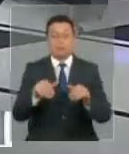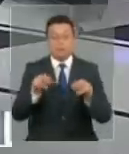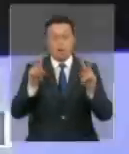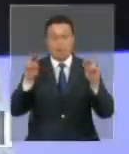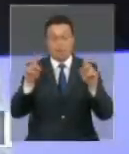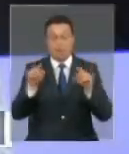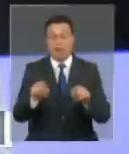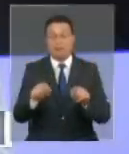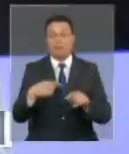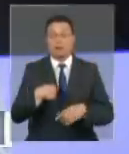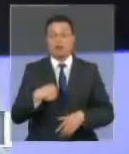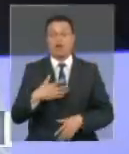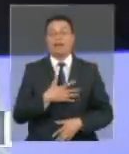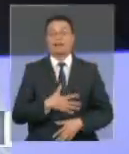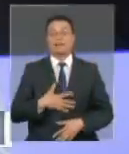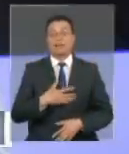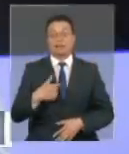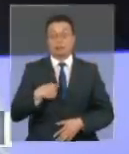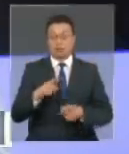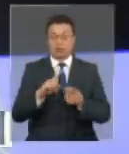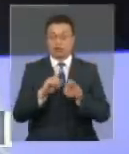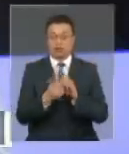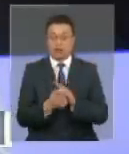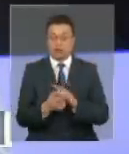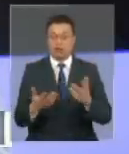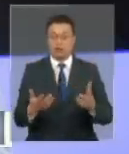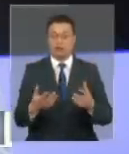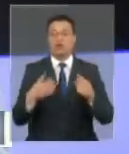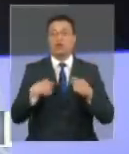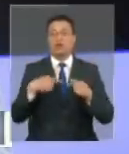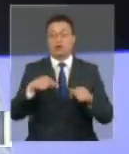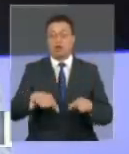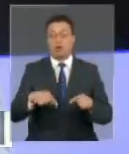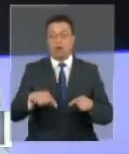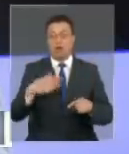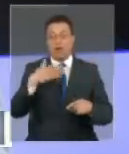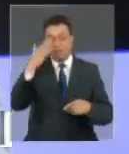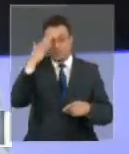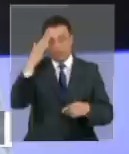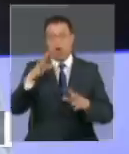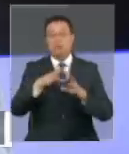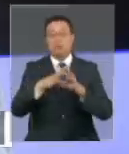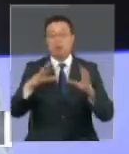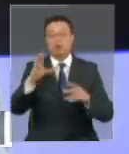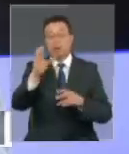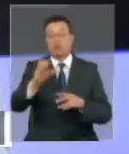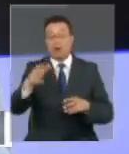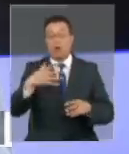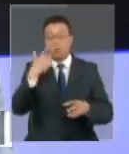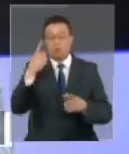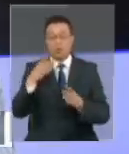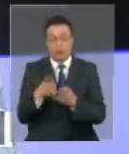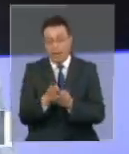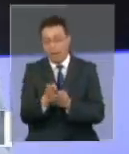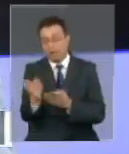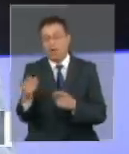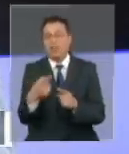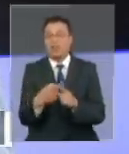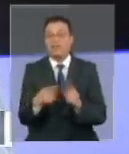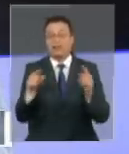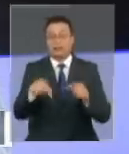yo siento todo lo contrario. Yo creo que hoy día hay mucha gente que está buscando una alternativa distinta a la